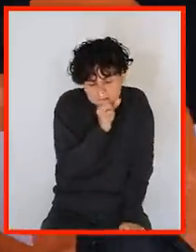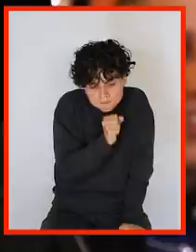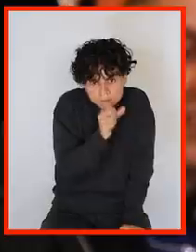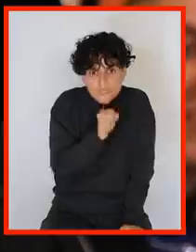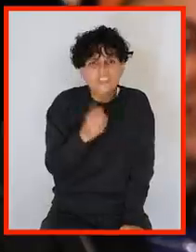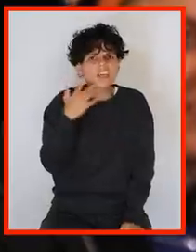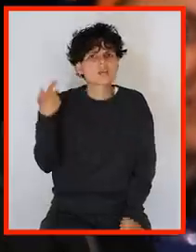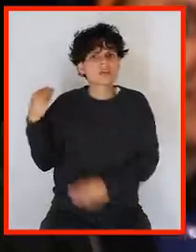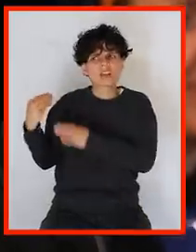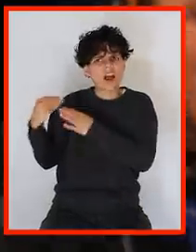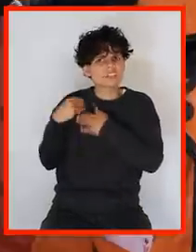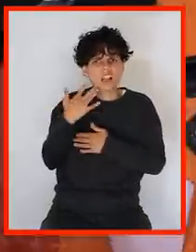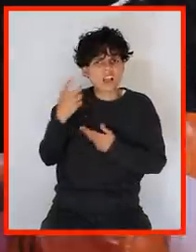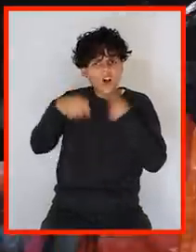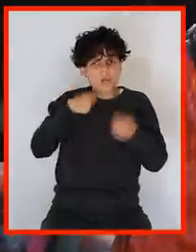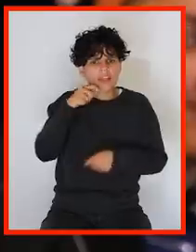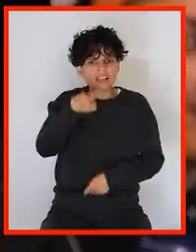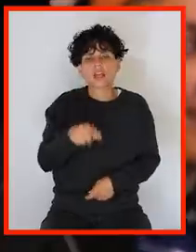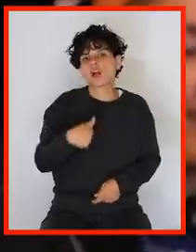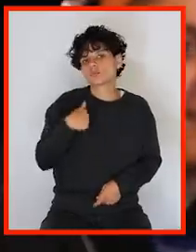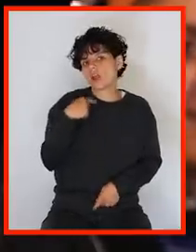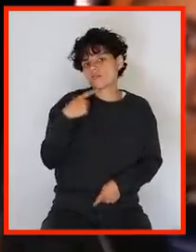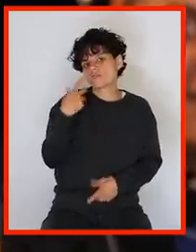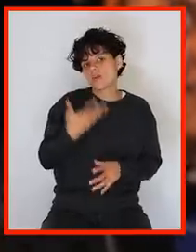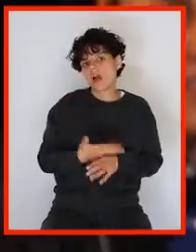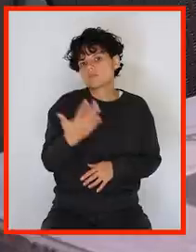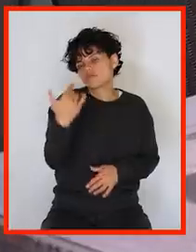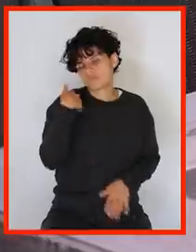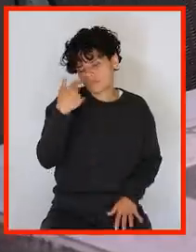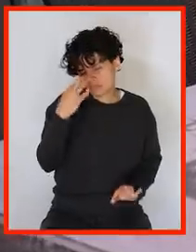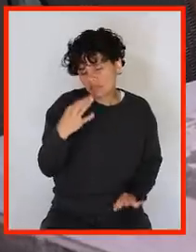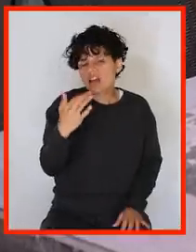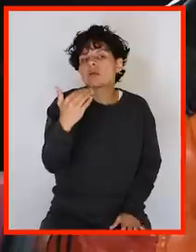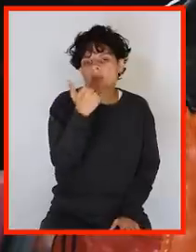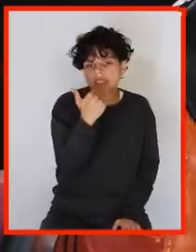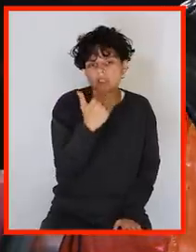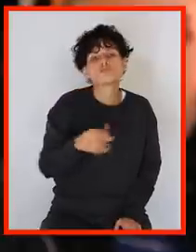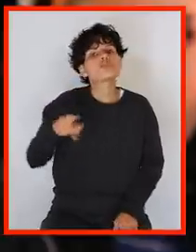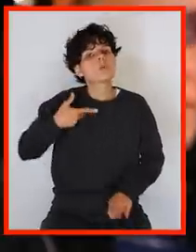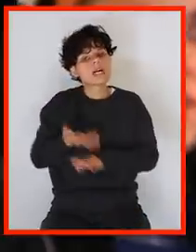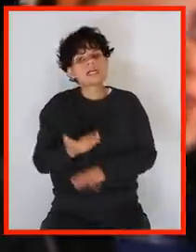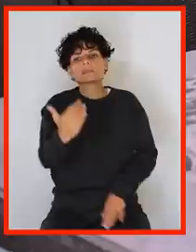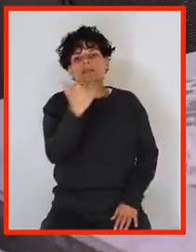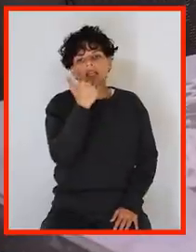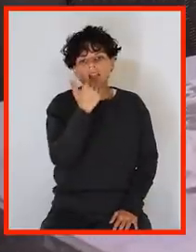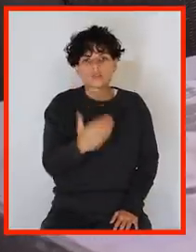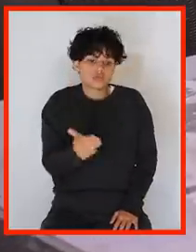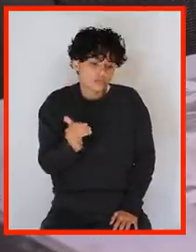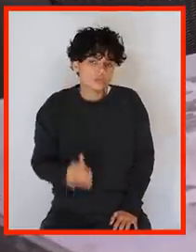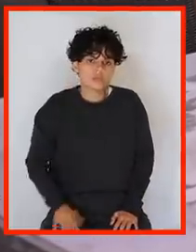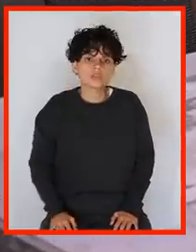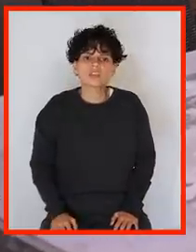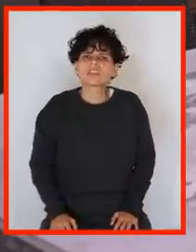comer, weón? No sabéis nada, weón. No. Una weá exótica, una pizza. ¿Y se comiste? Sí,